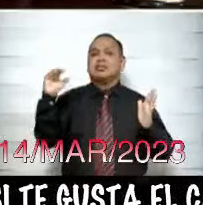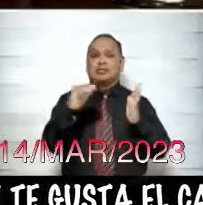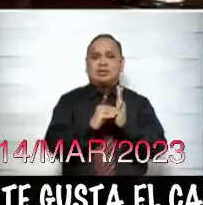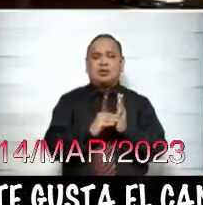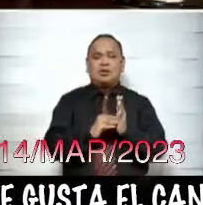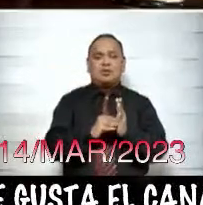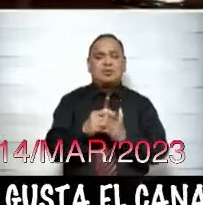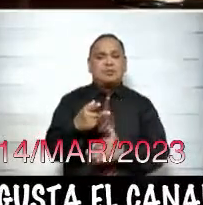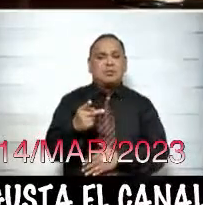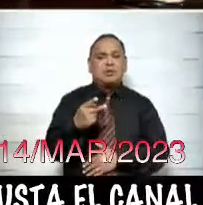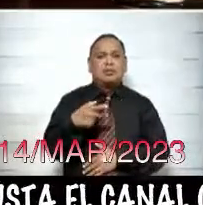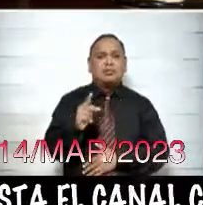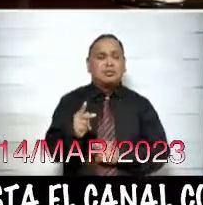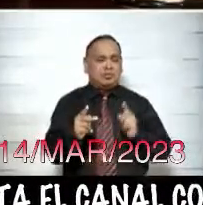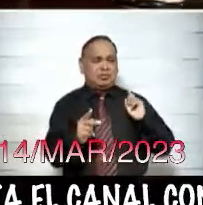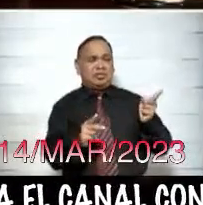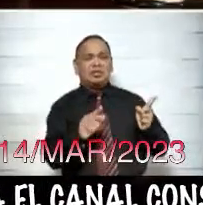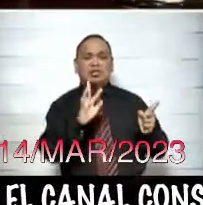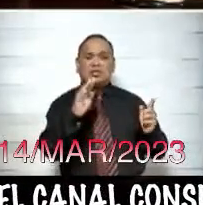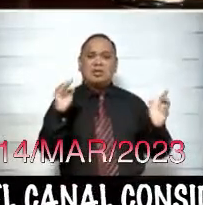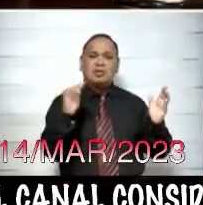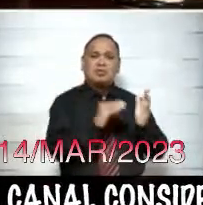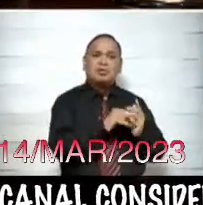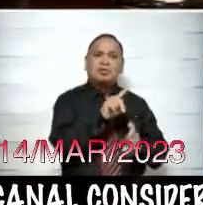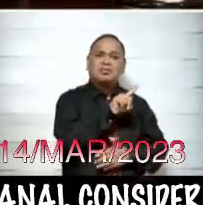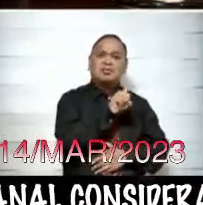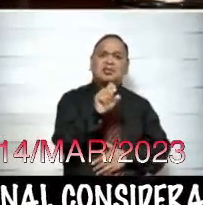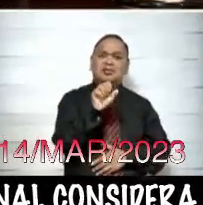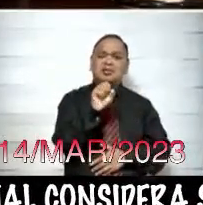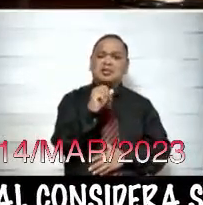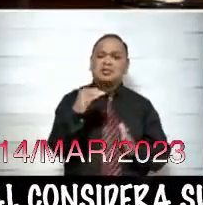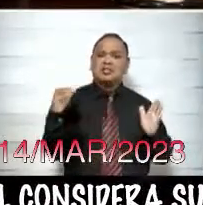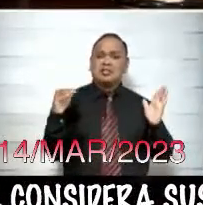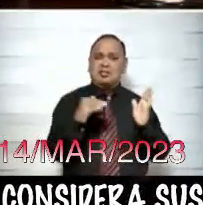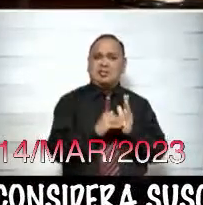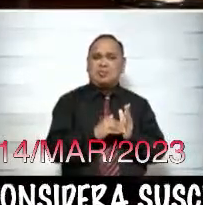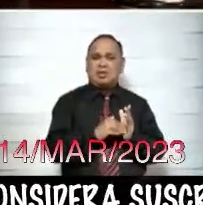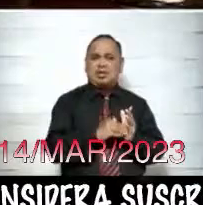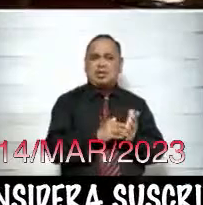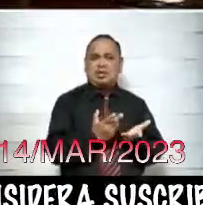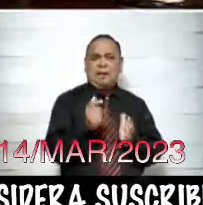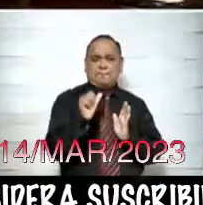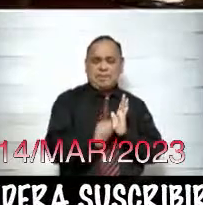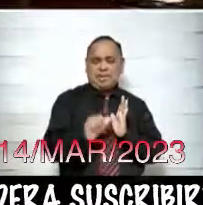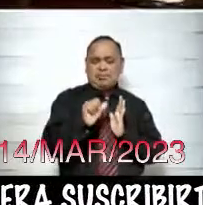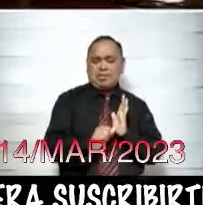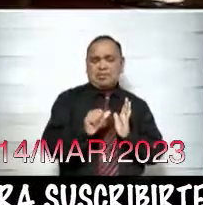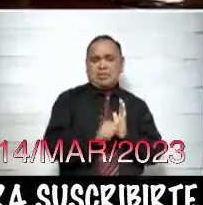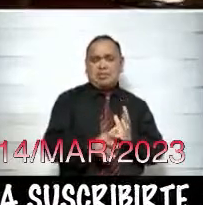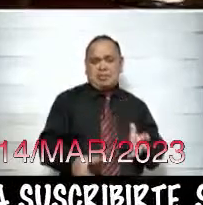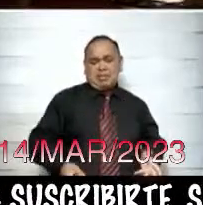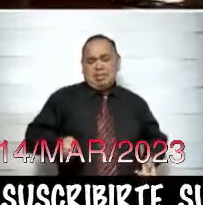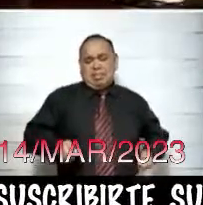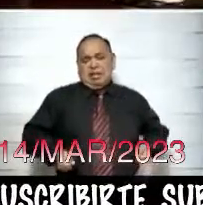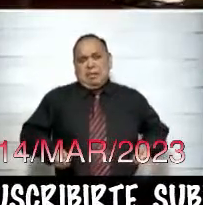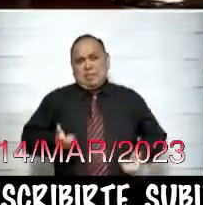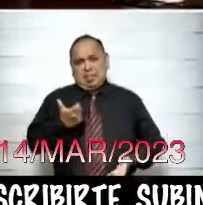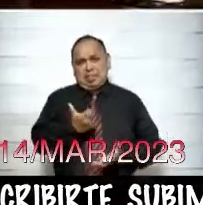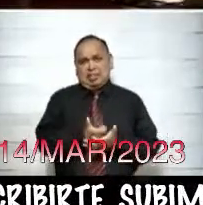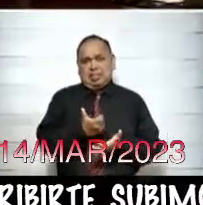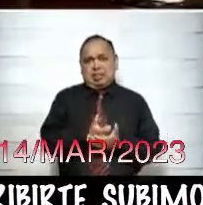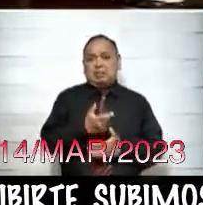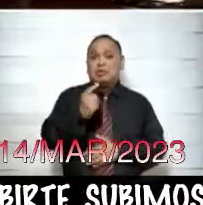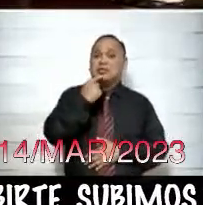una tajada 50,000, lo que yo vi en la lista eran 160,000 que pasaba a recoger mensualmente, pero él dice que nada más